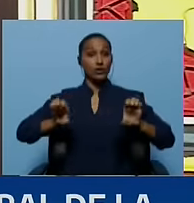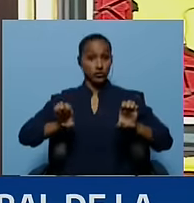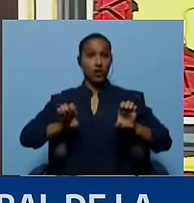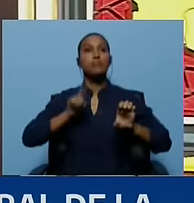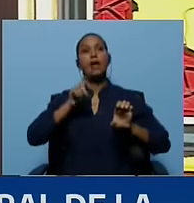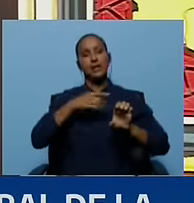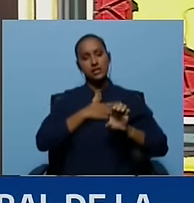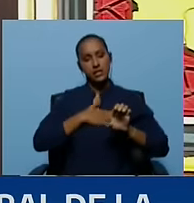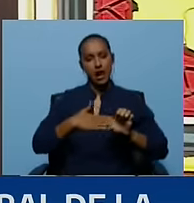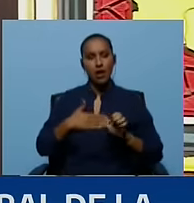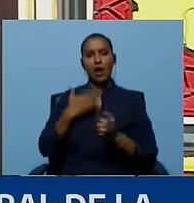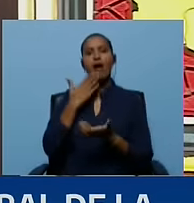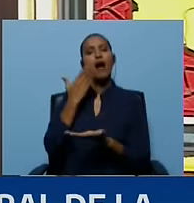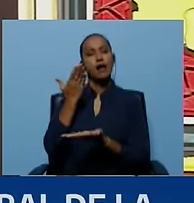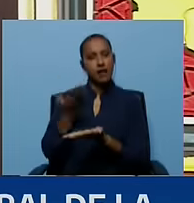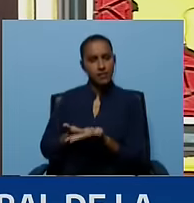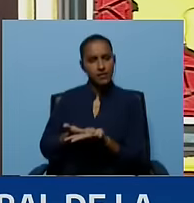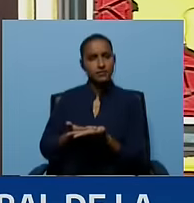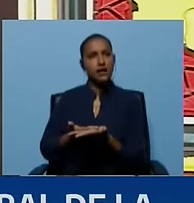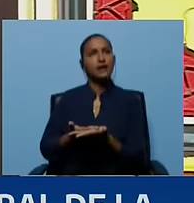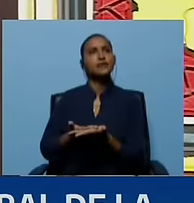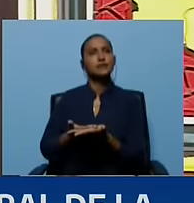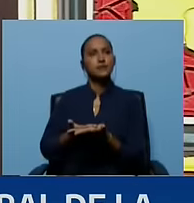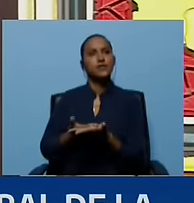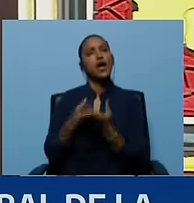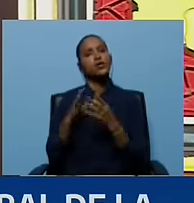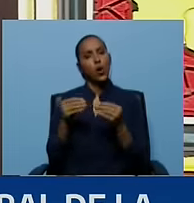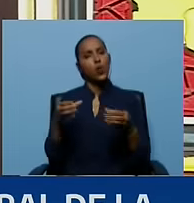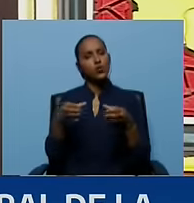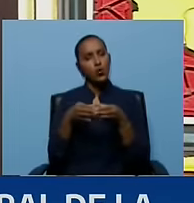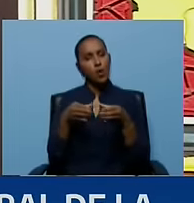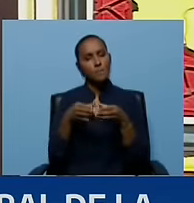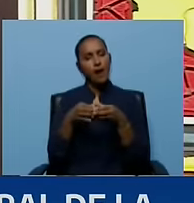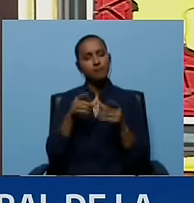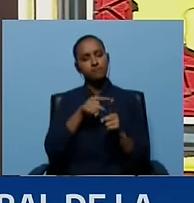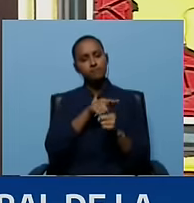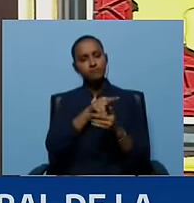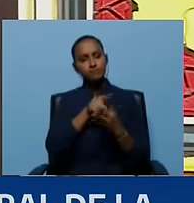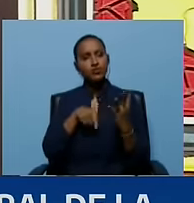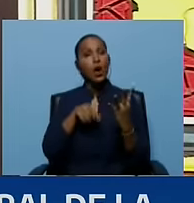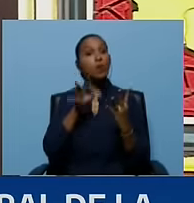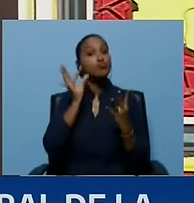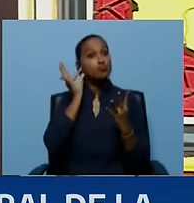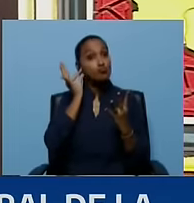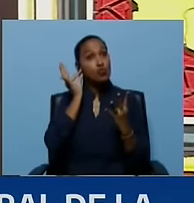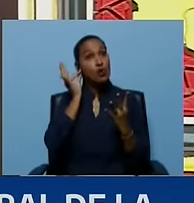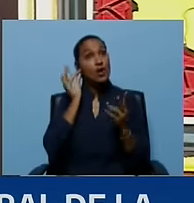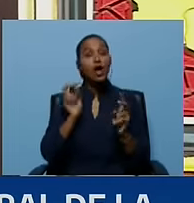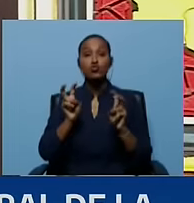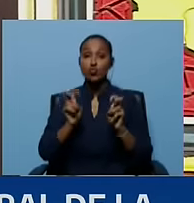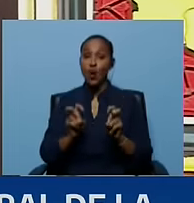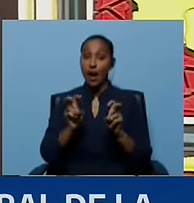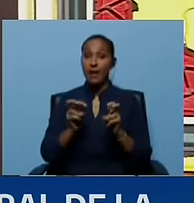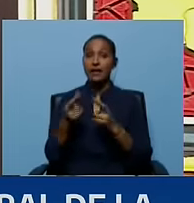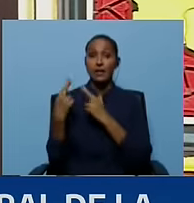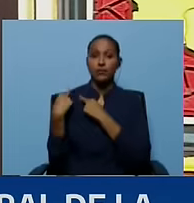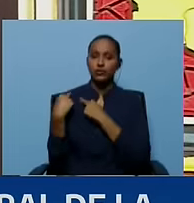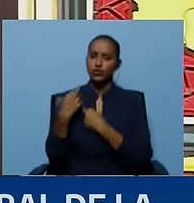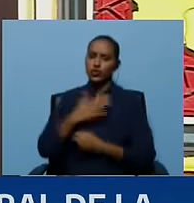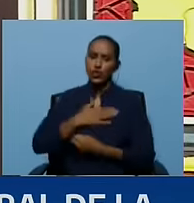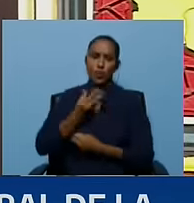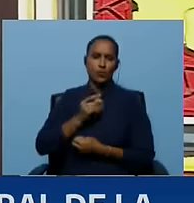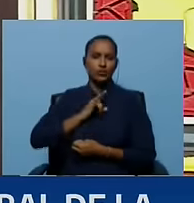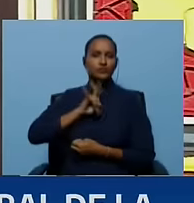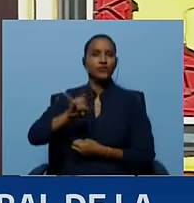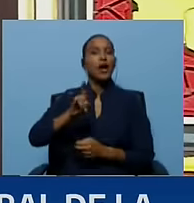agradecer al compañera, a las compañeras queridas que van a nuevas responsabilidades, las quiero mucho, la